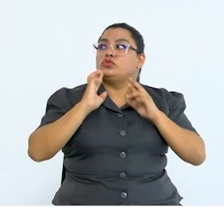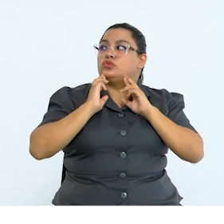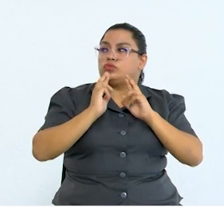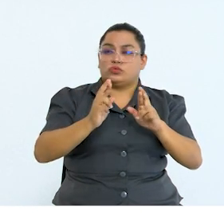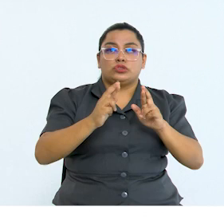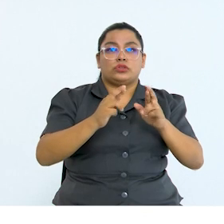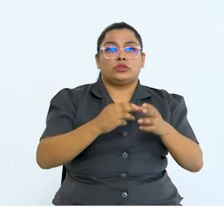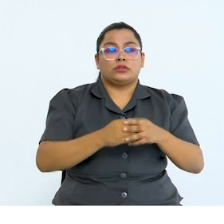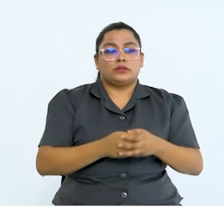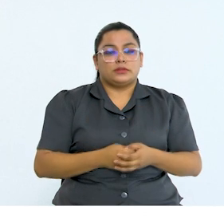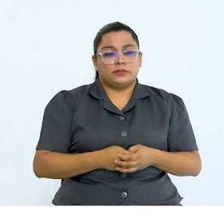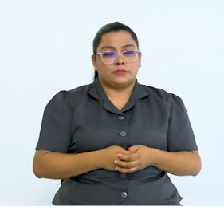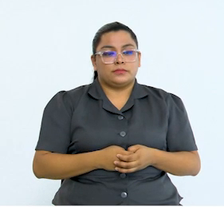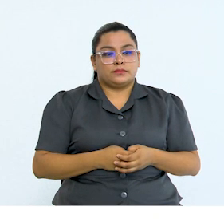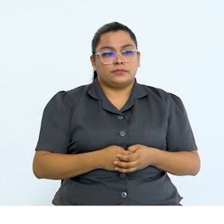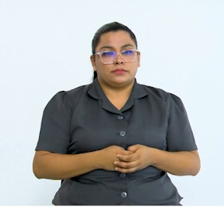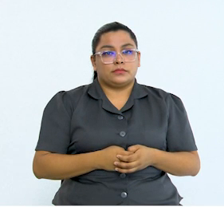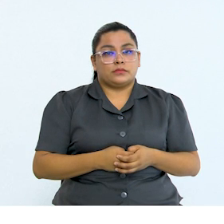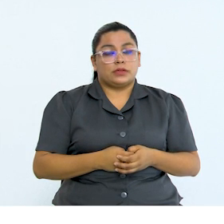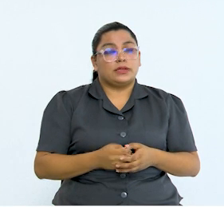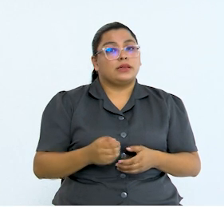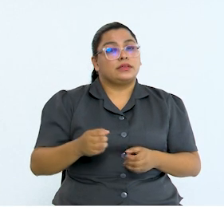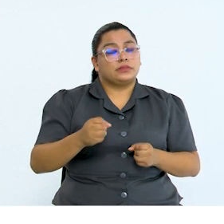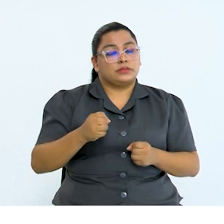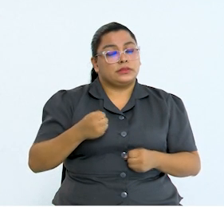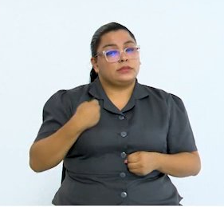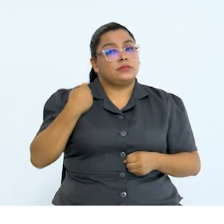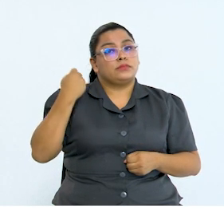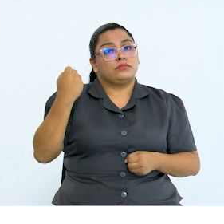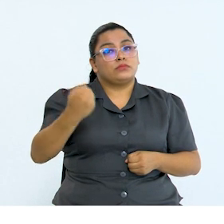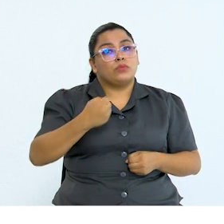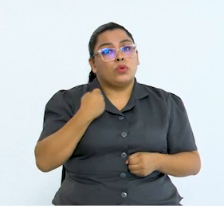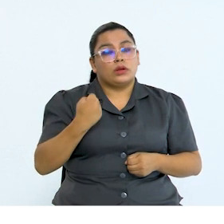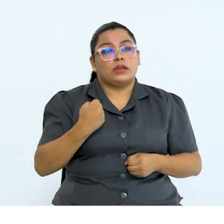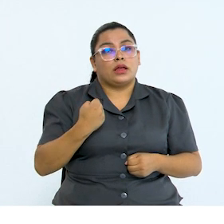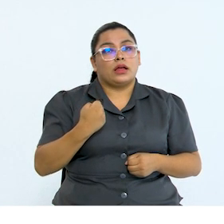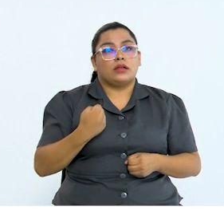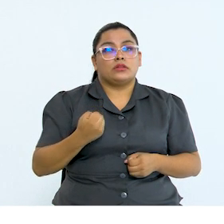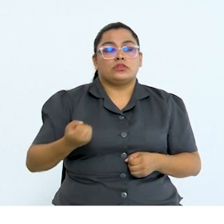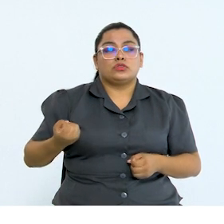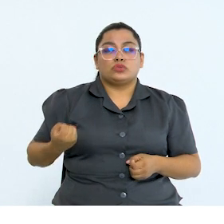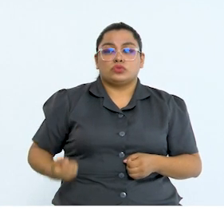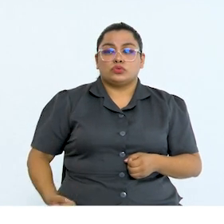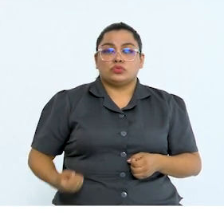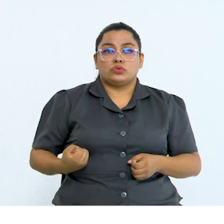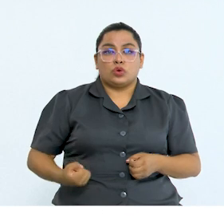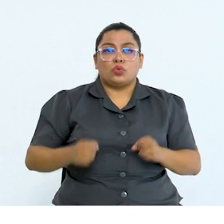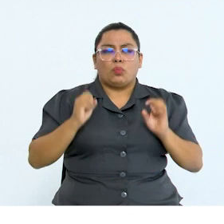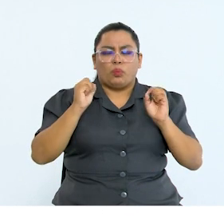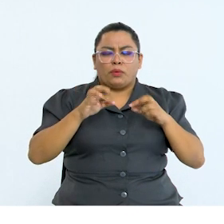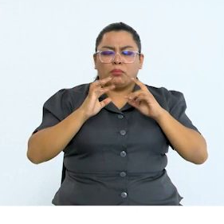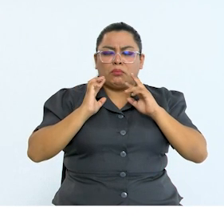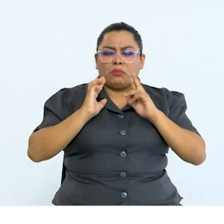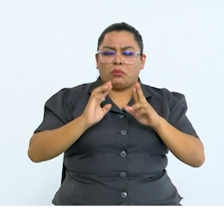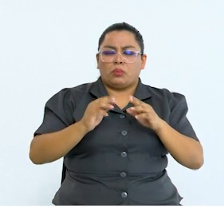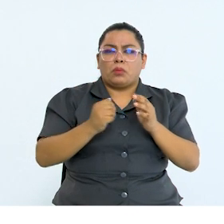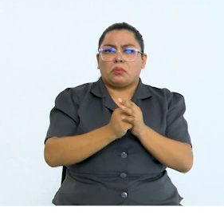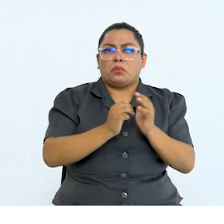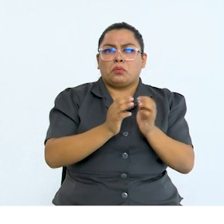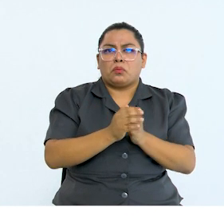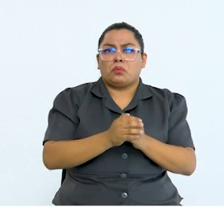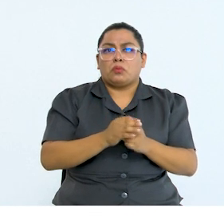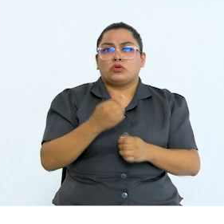es clave que invites a tus estudiantes a que resuelvan el problema por su cuenta. Tu